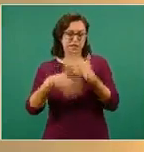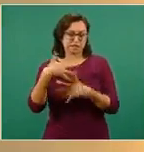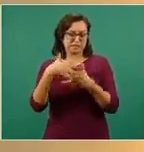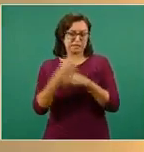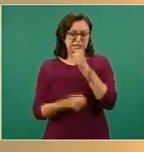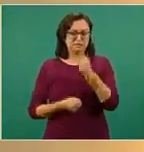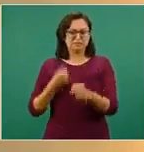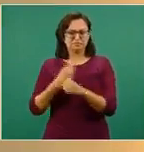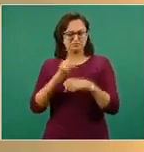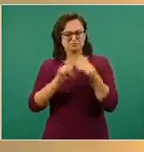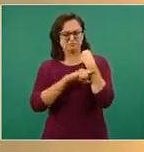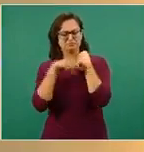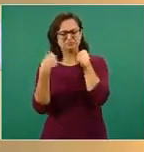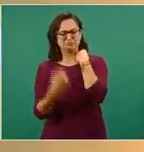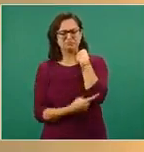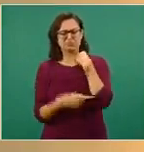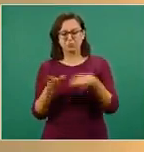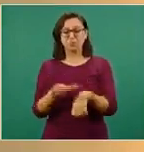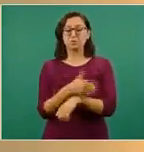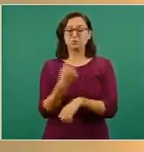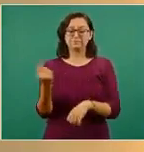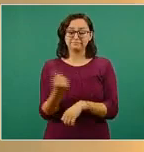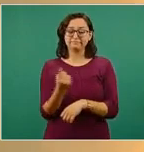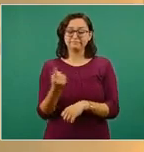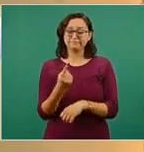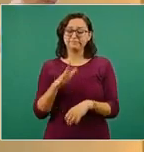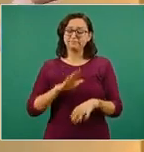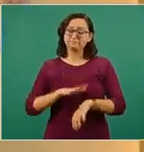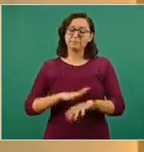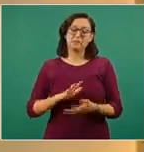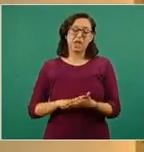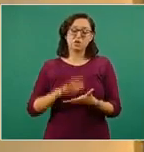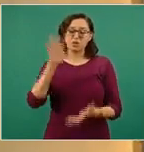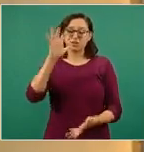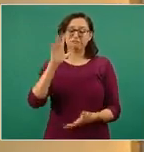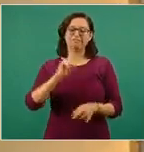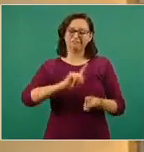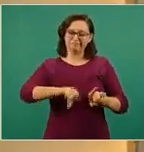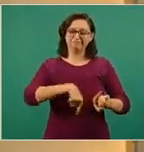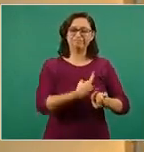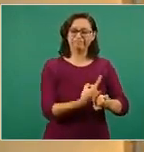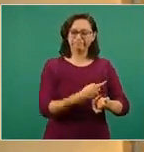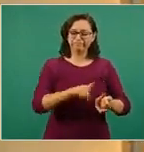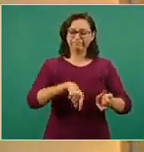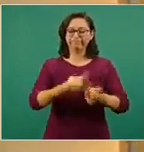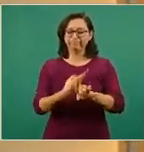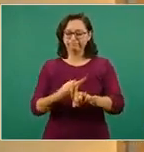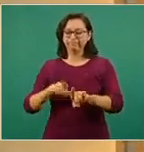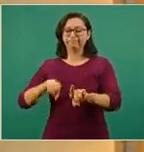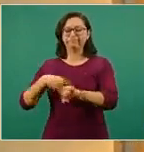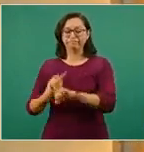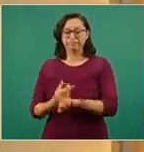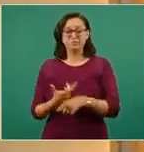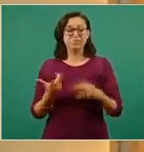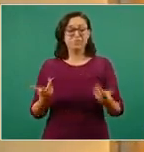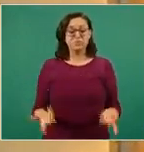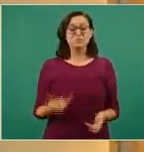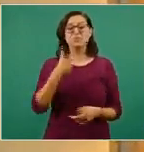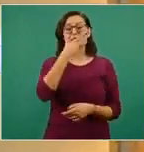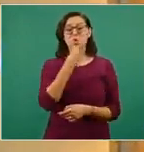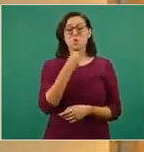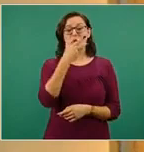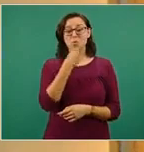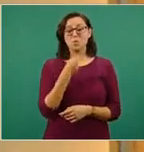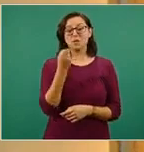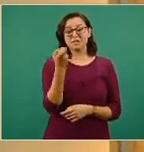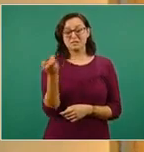con actos de violencia sexual. Los hombres involucrados en estos embarazos son hombres que están en